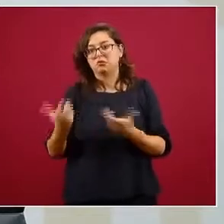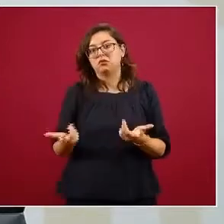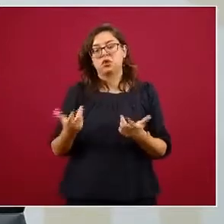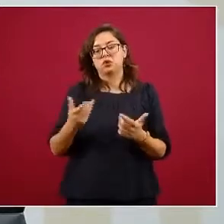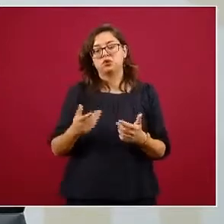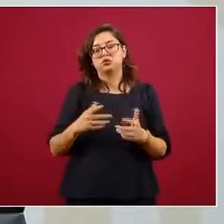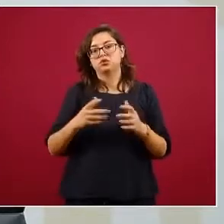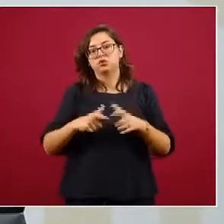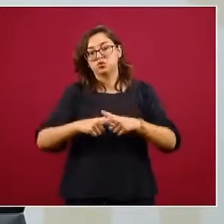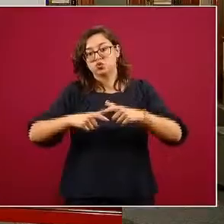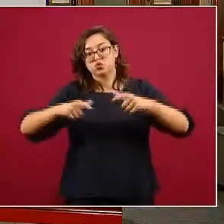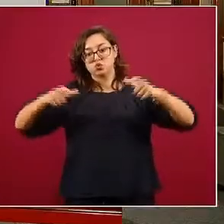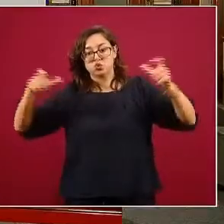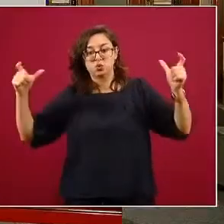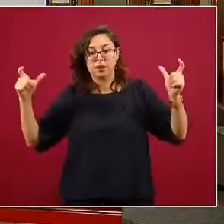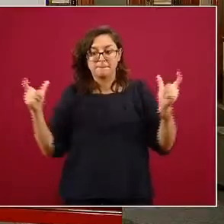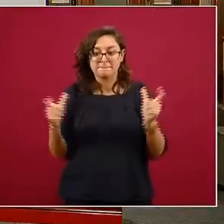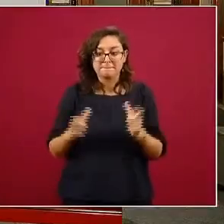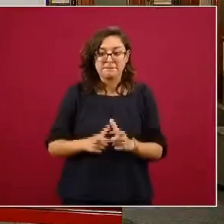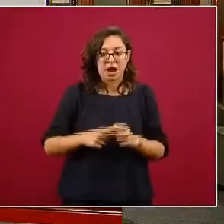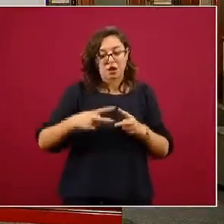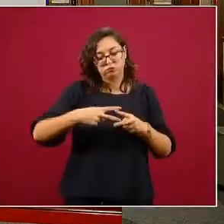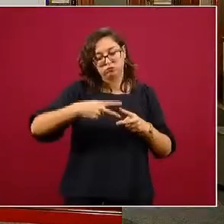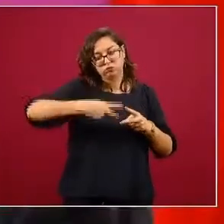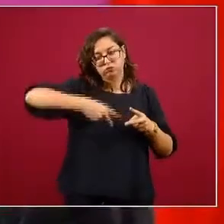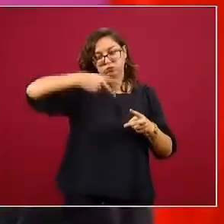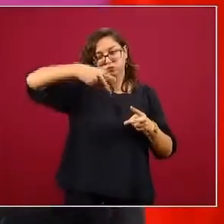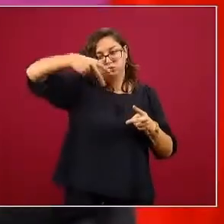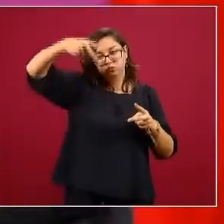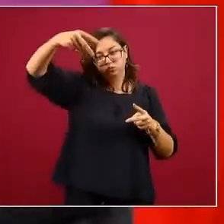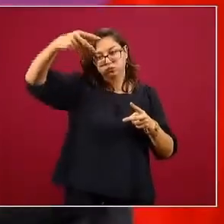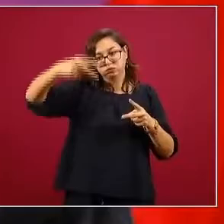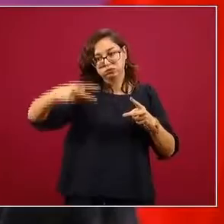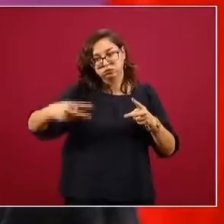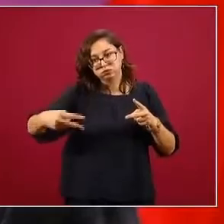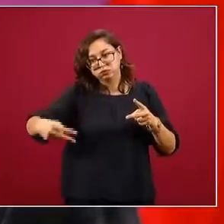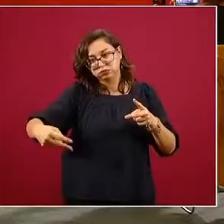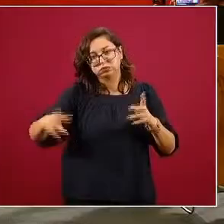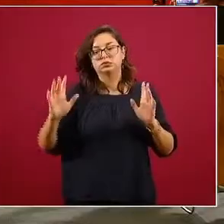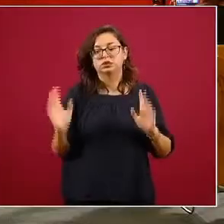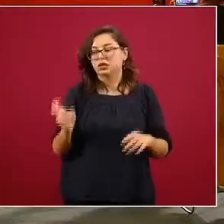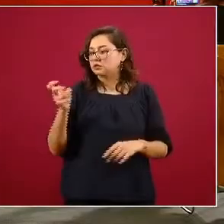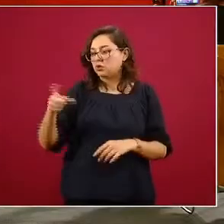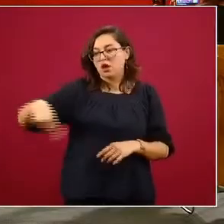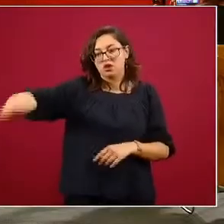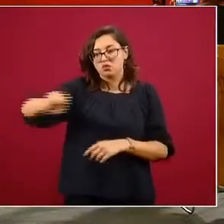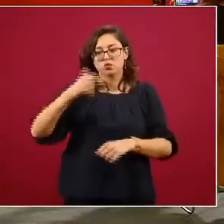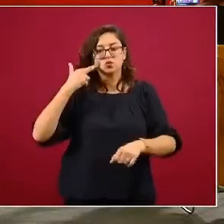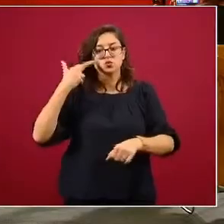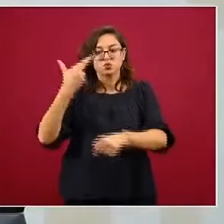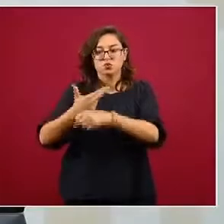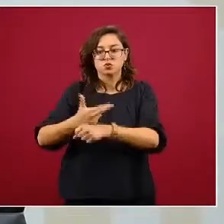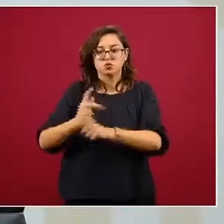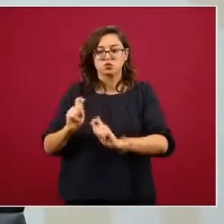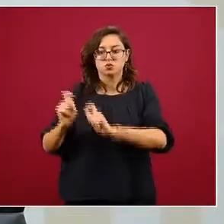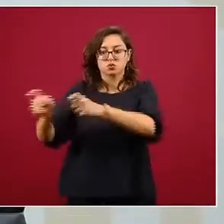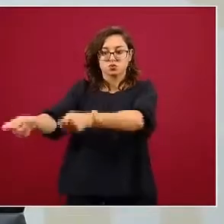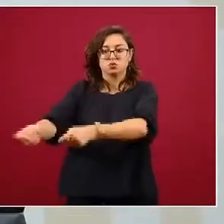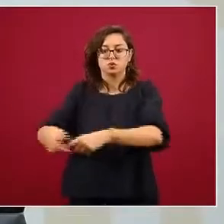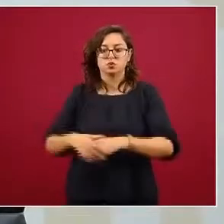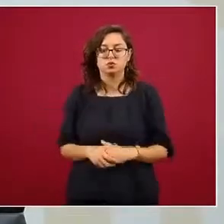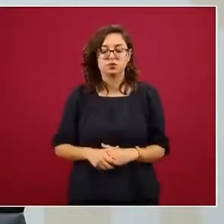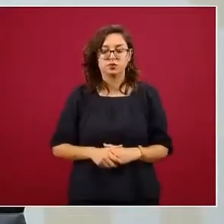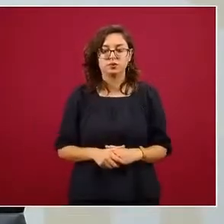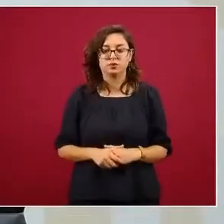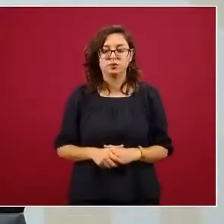tendencias de ocurrencia de casos, las tendencias de ocurrencia de hospitalizaciones. Los otros son